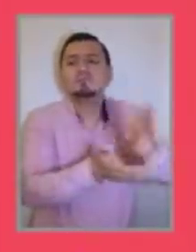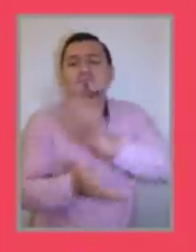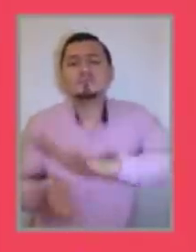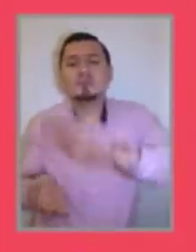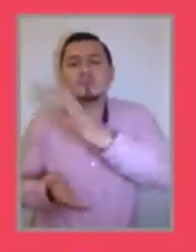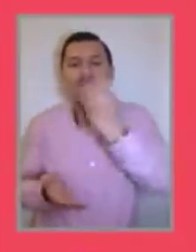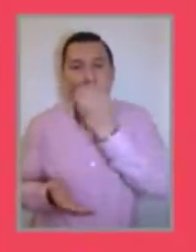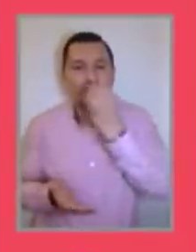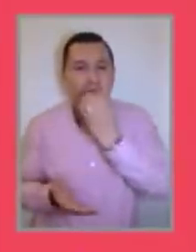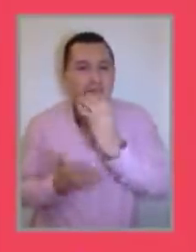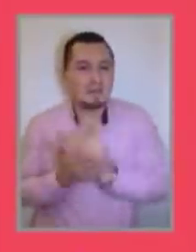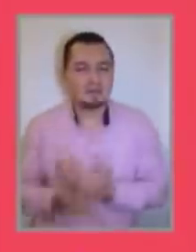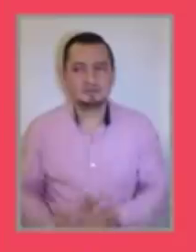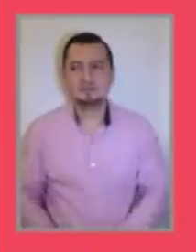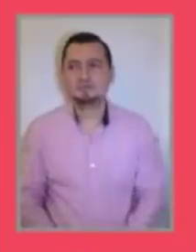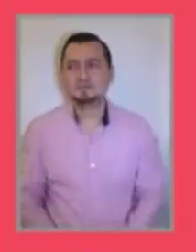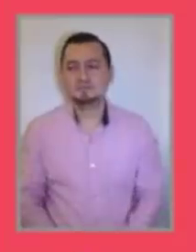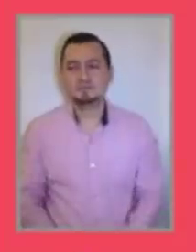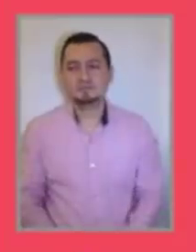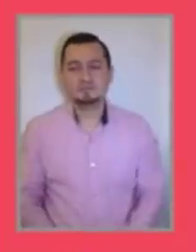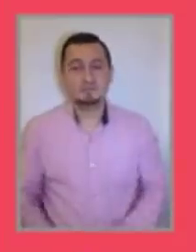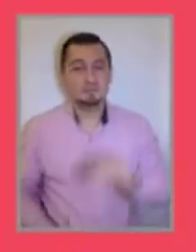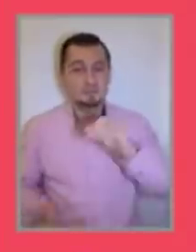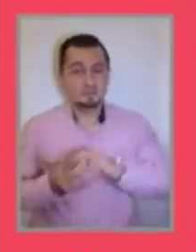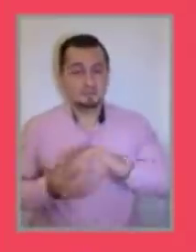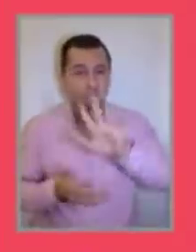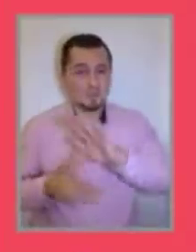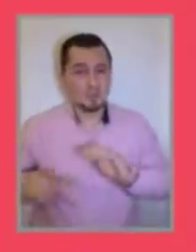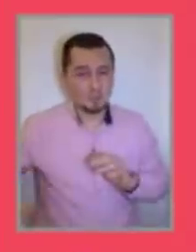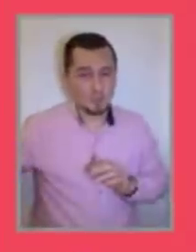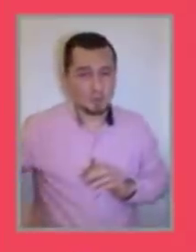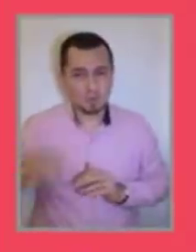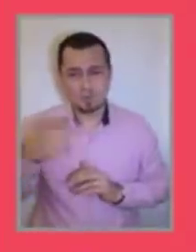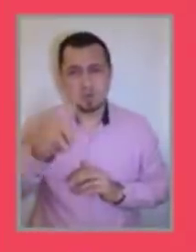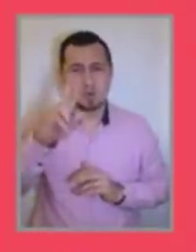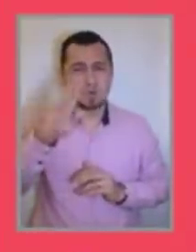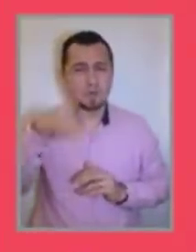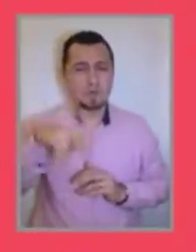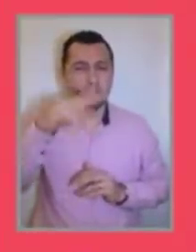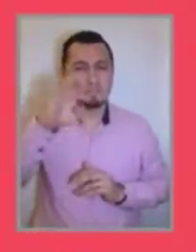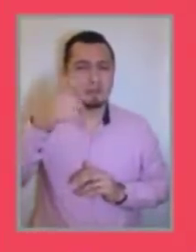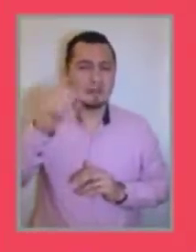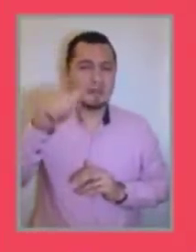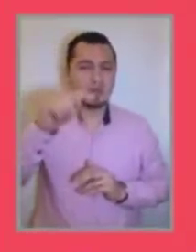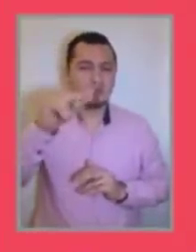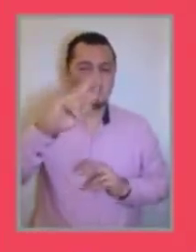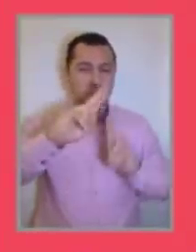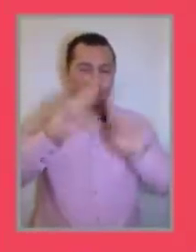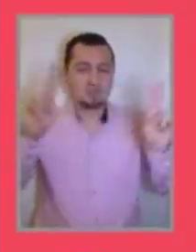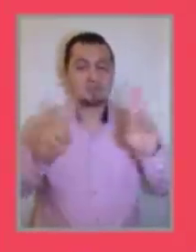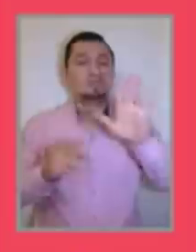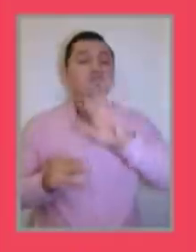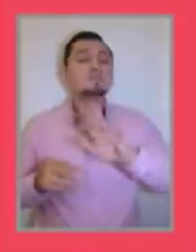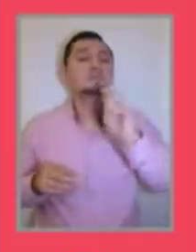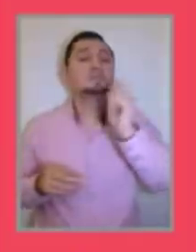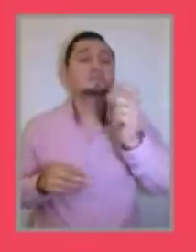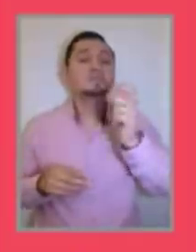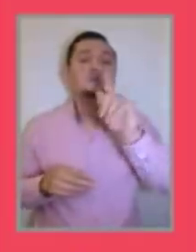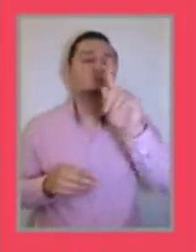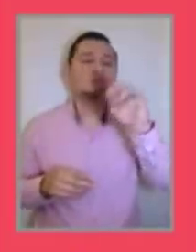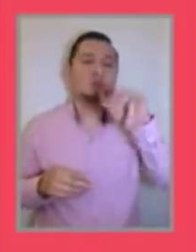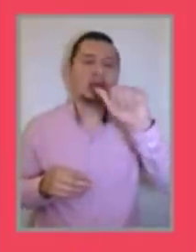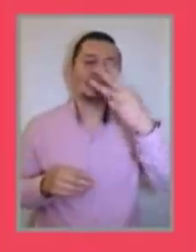escuela. Coordinadora, buenas tardes. Román Ortega de Mega Noticias y Zona 3. Mencionaba que se va a